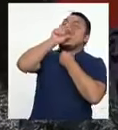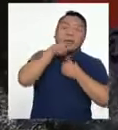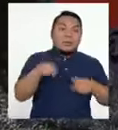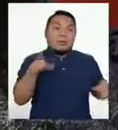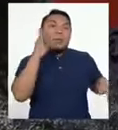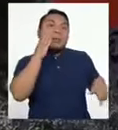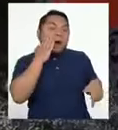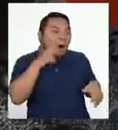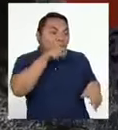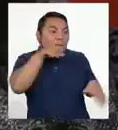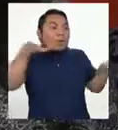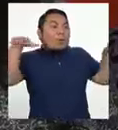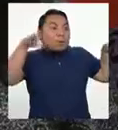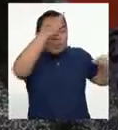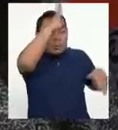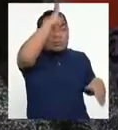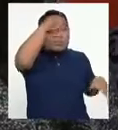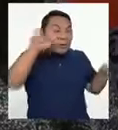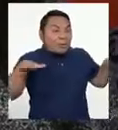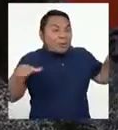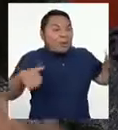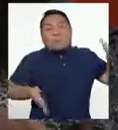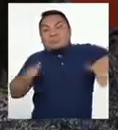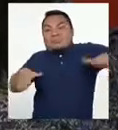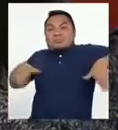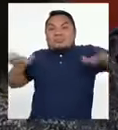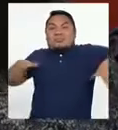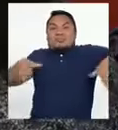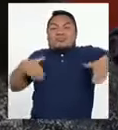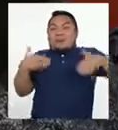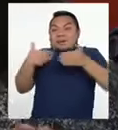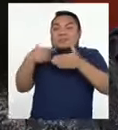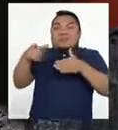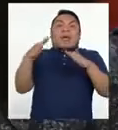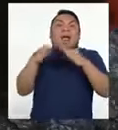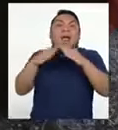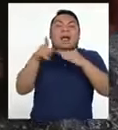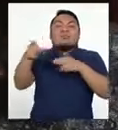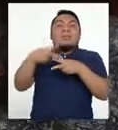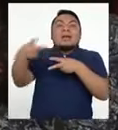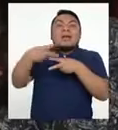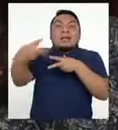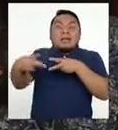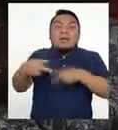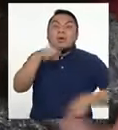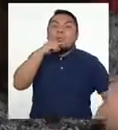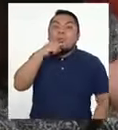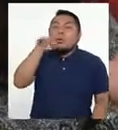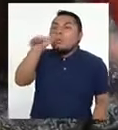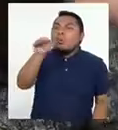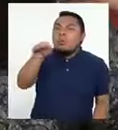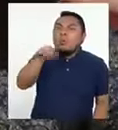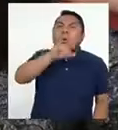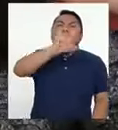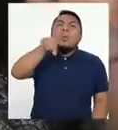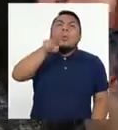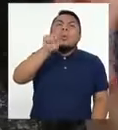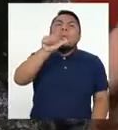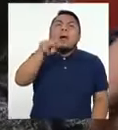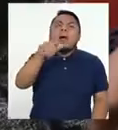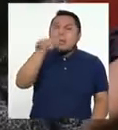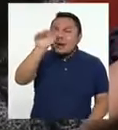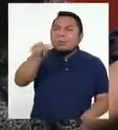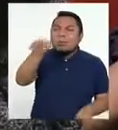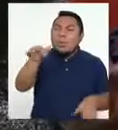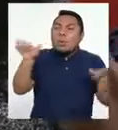la gallina corrió hacia la casa de Doña Juana y por la ventana le dijo: ¡Oh, Doña